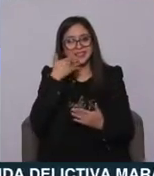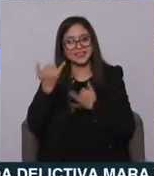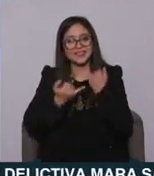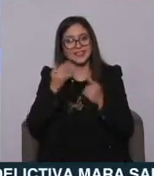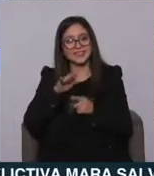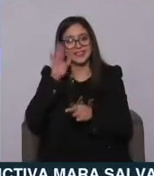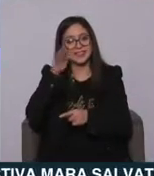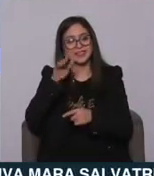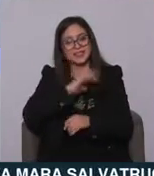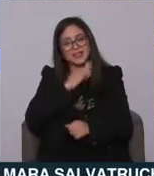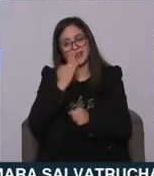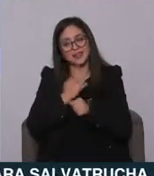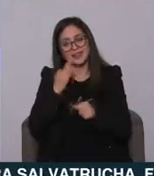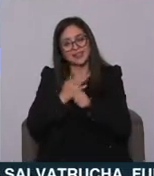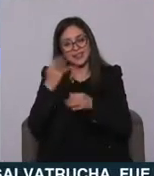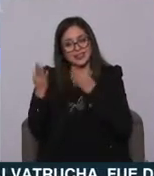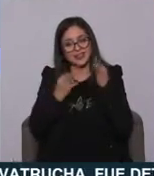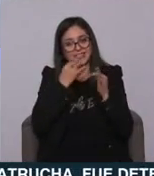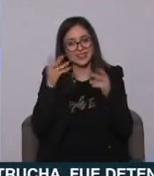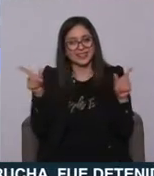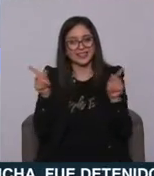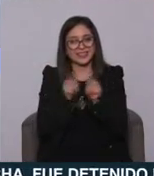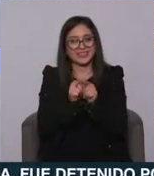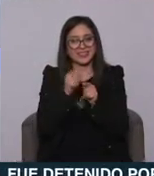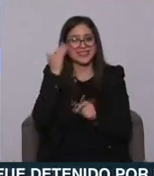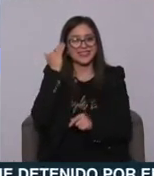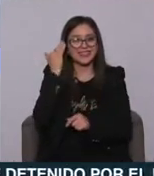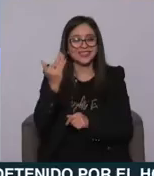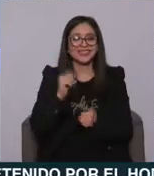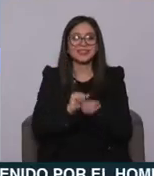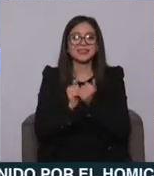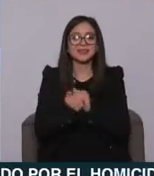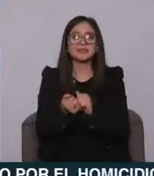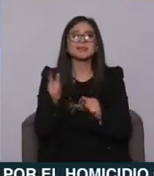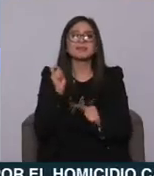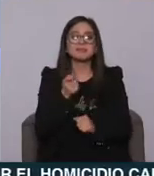partido y nosotros pues nos vamos, pero le agradecemos que nos haya acompañado y ¿sabe qué? Usted ya está.